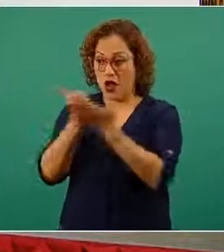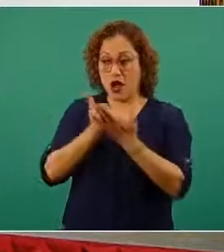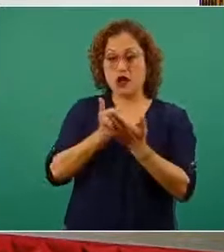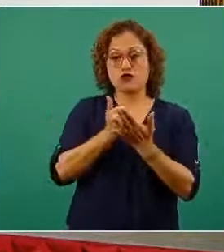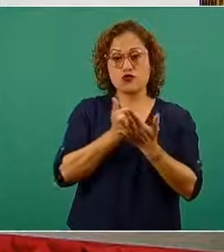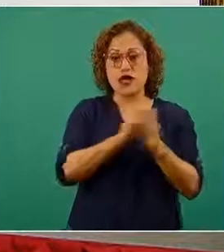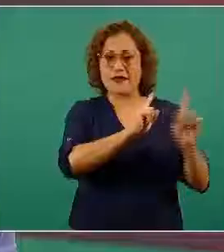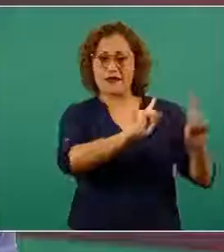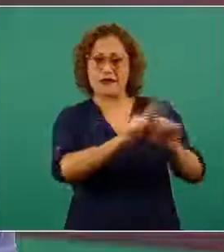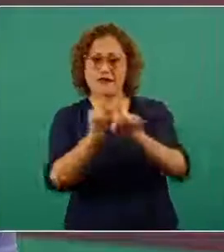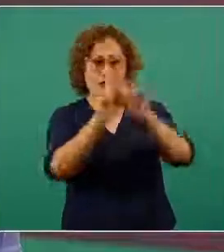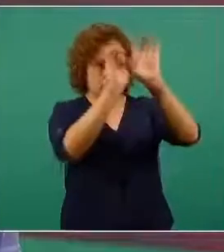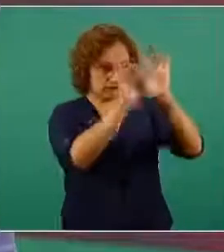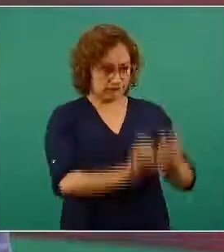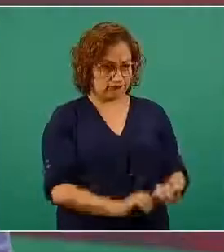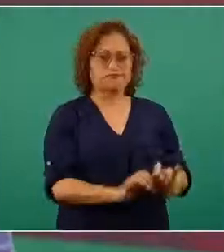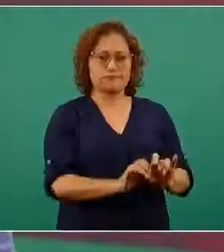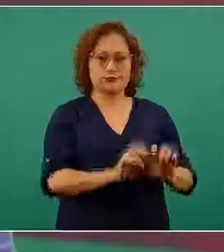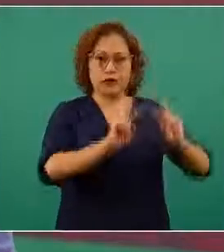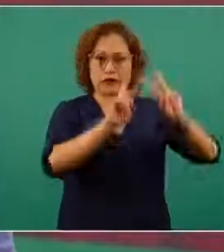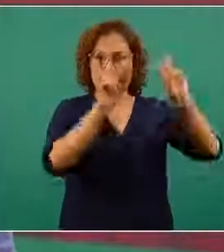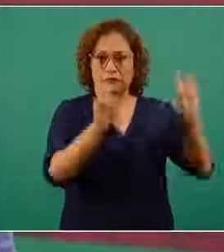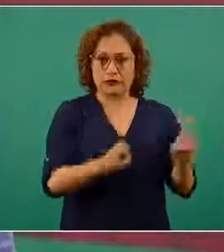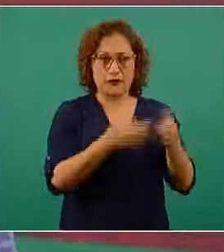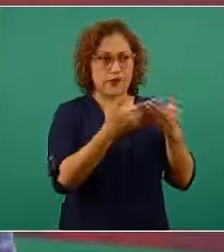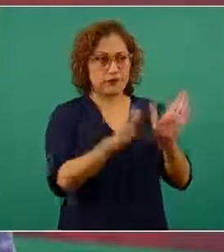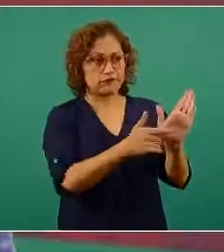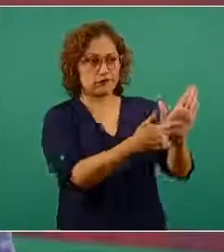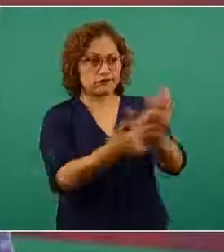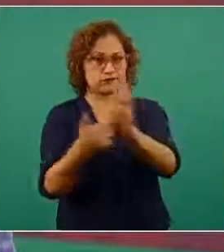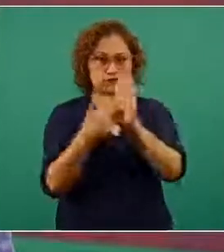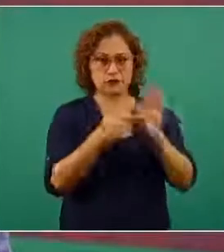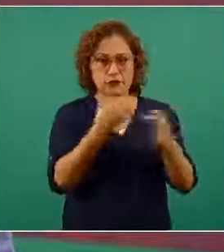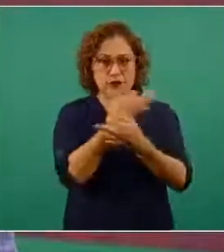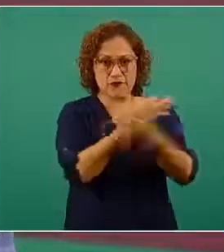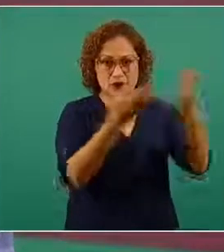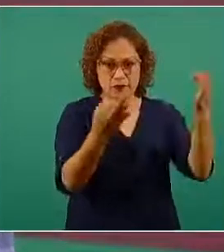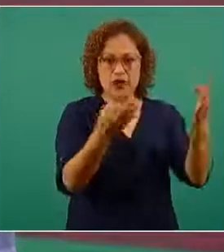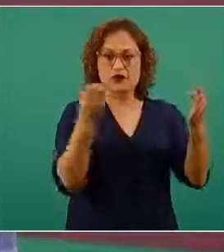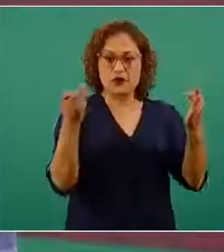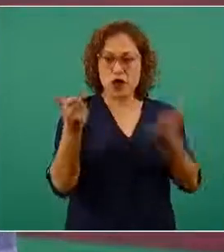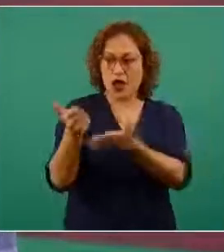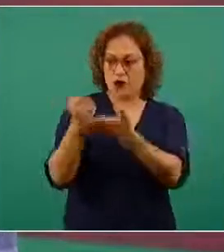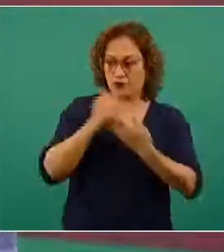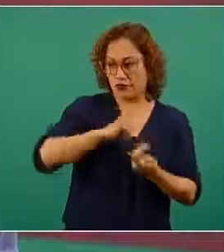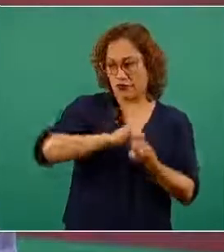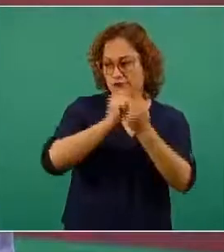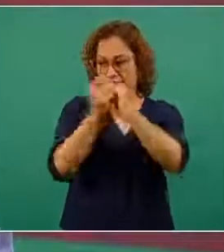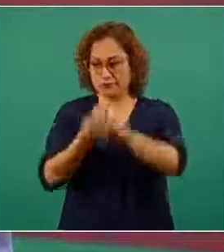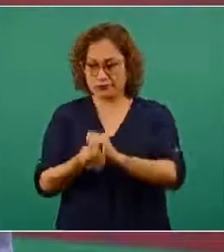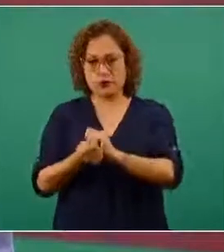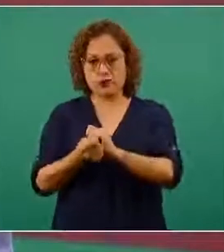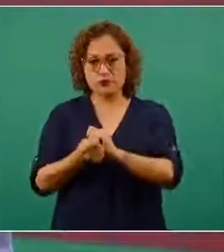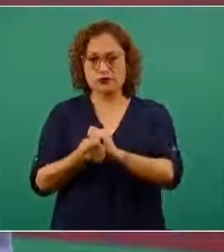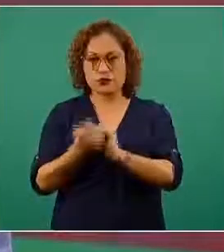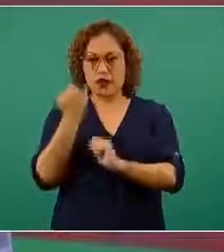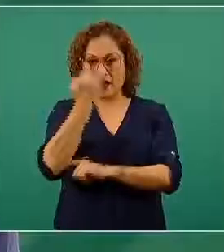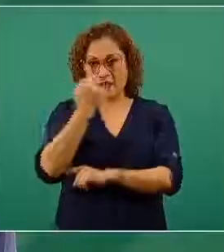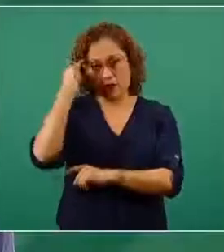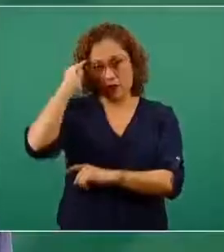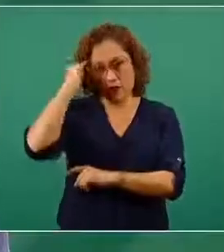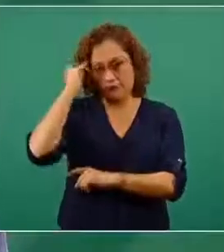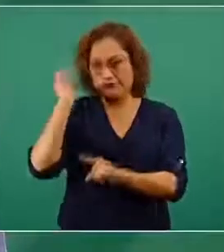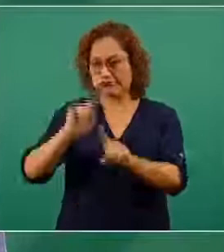los documentos, sobre todo los que son de interés público directo, y están traducidos y están al